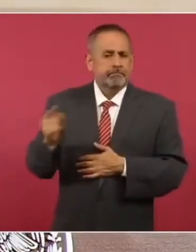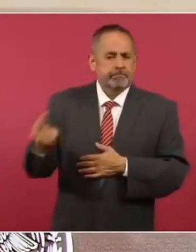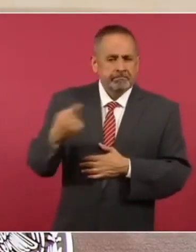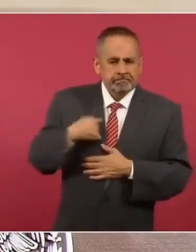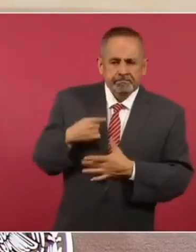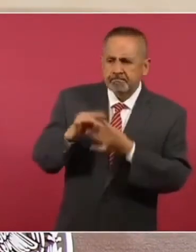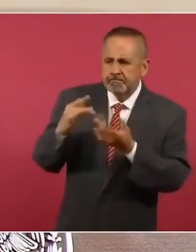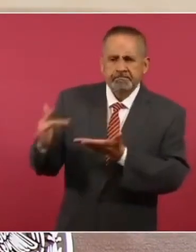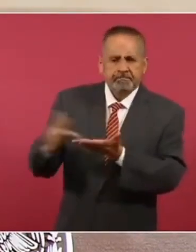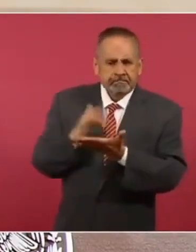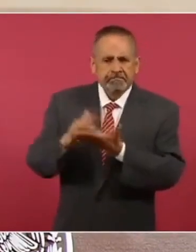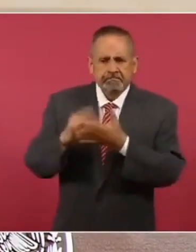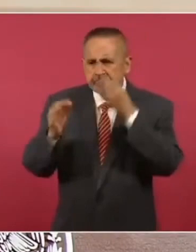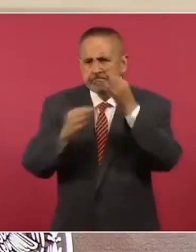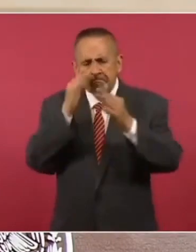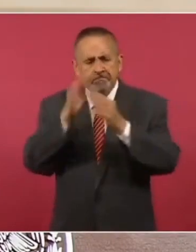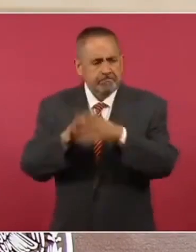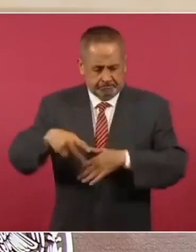muy grande